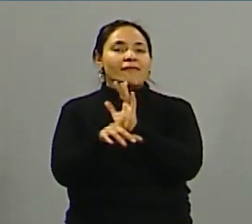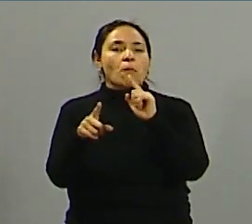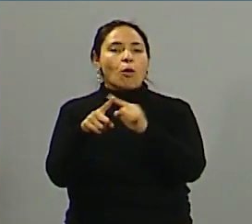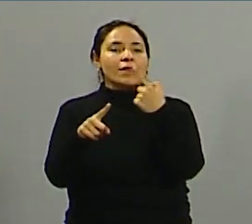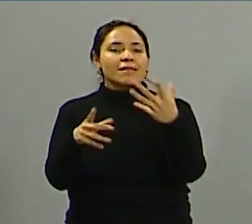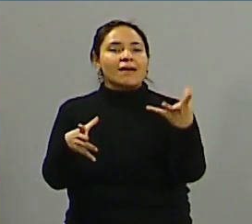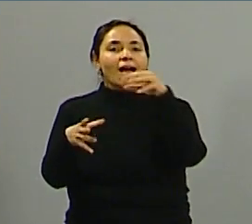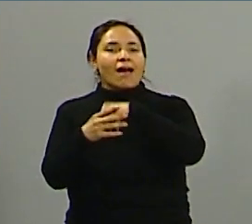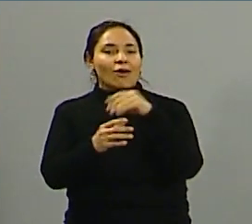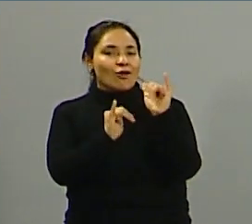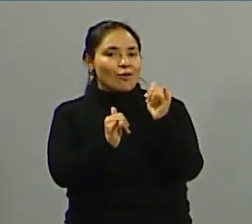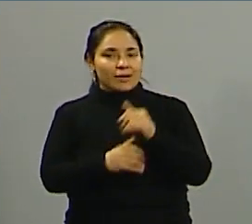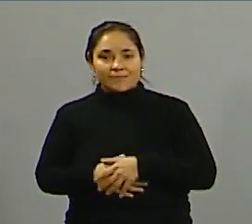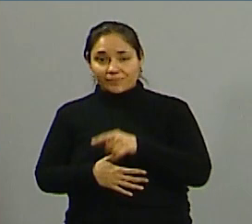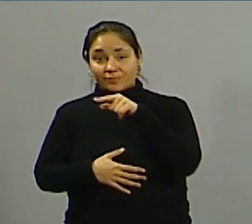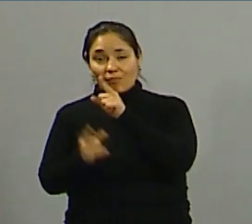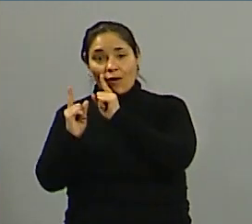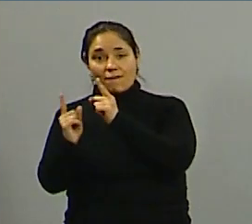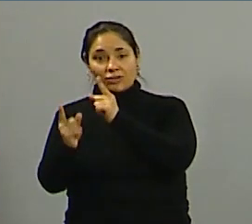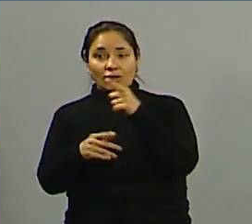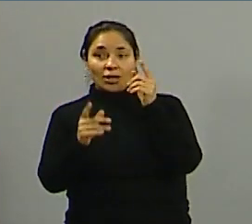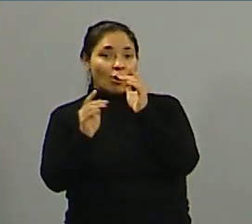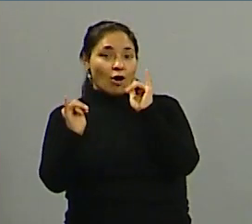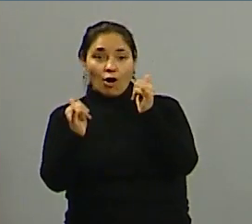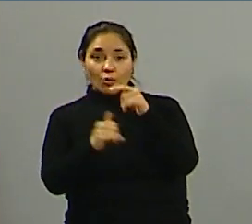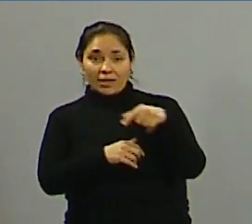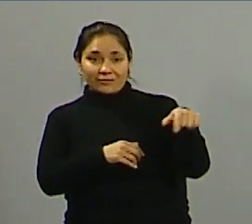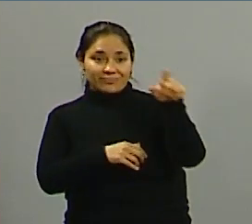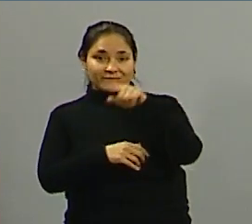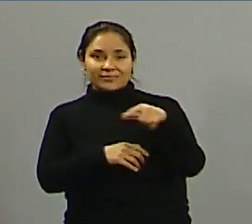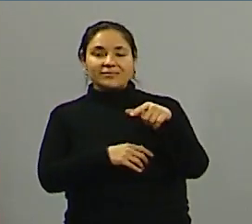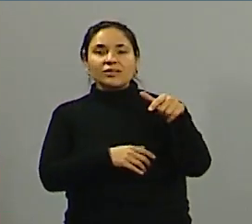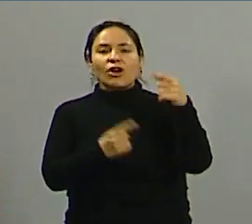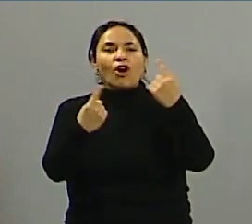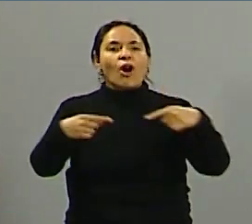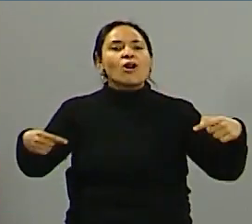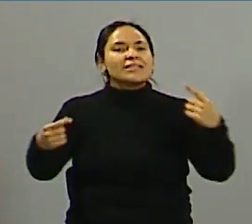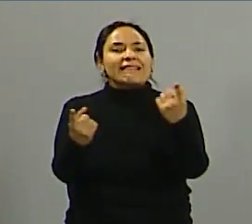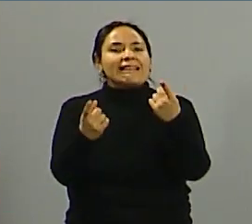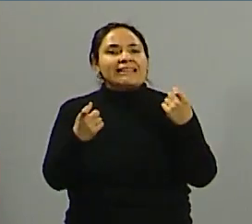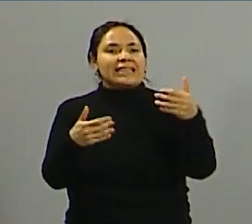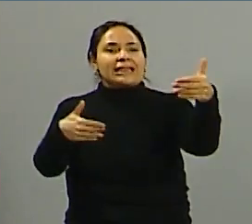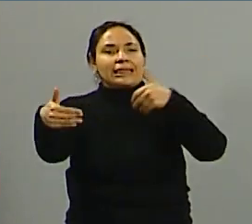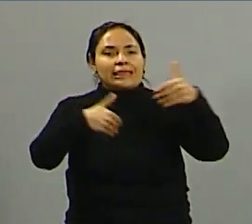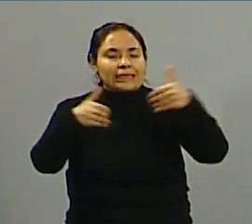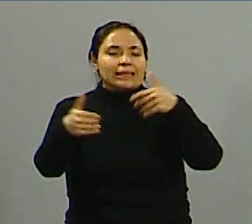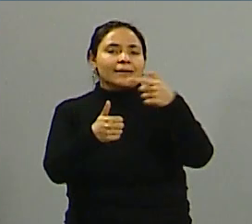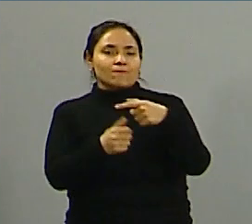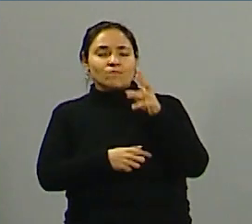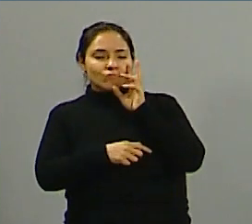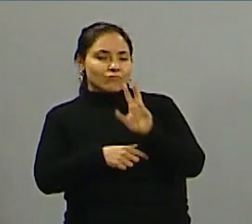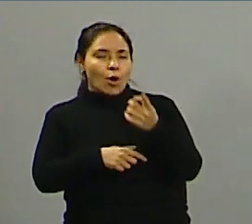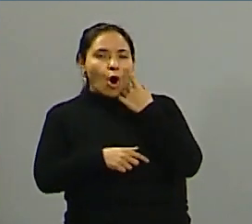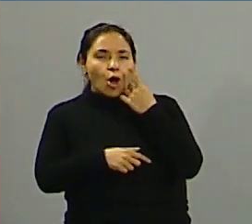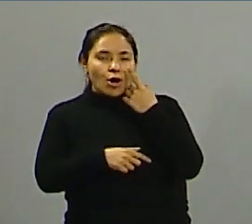que como docente de adolescentes vos estás al tanto de al tanto de lo que demandan los chicos, qué es lo que de pronto te transmiten que ellos quieren